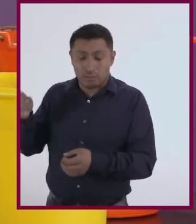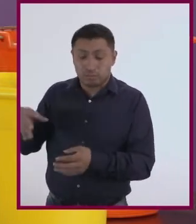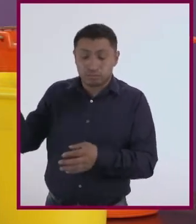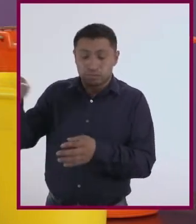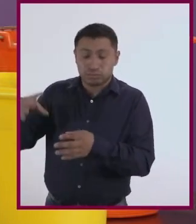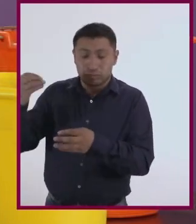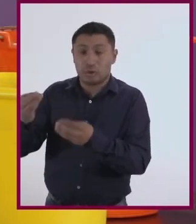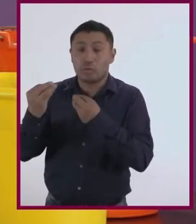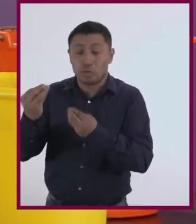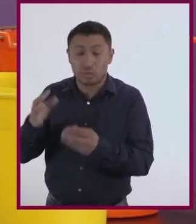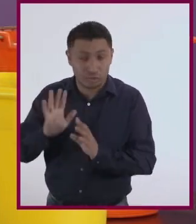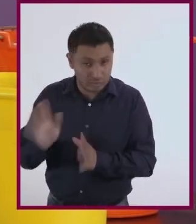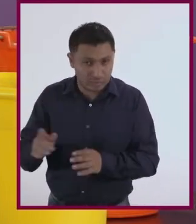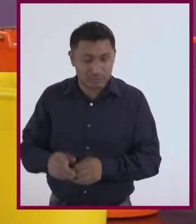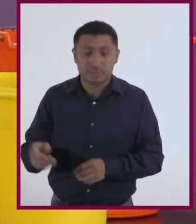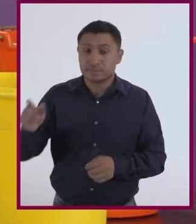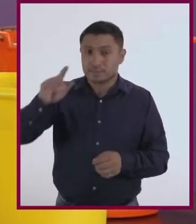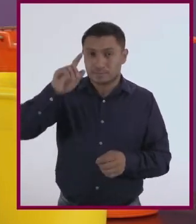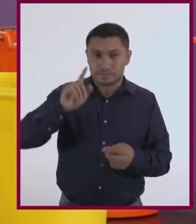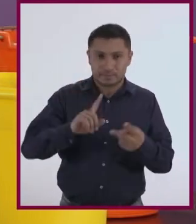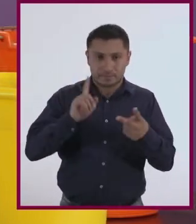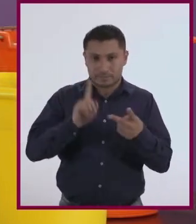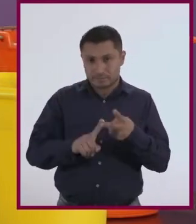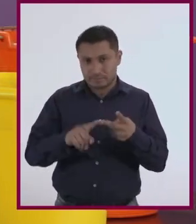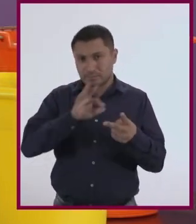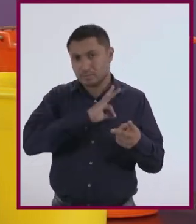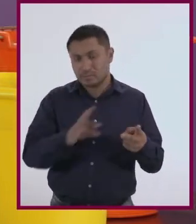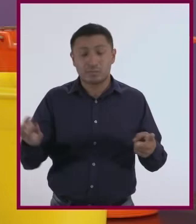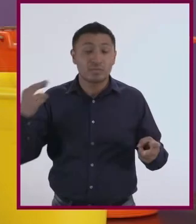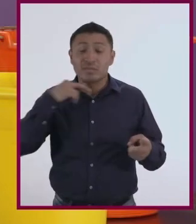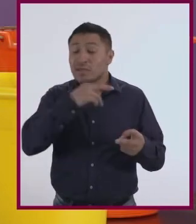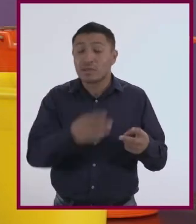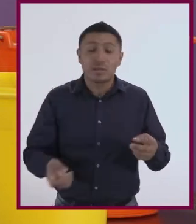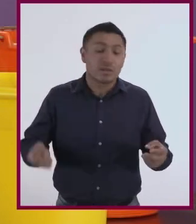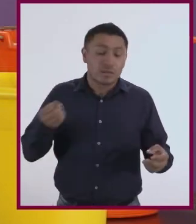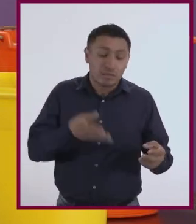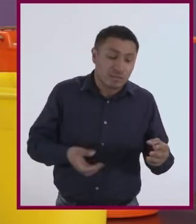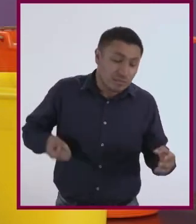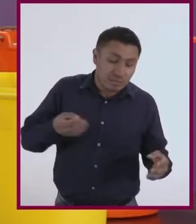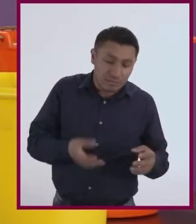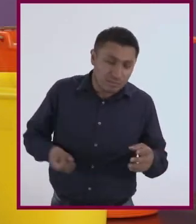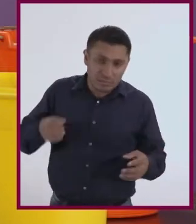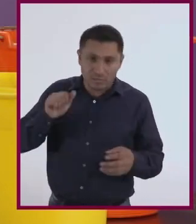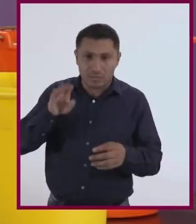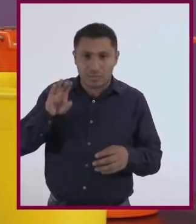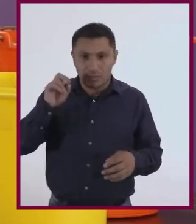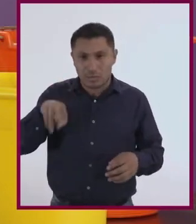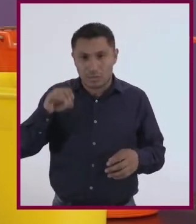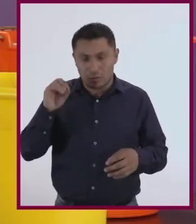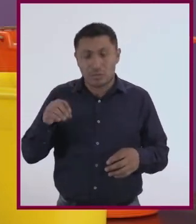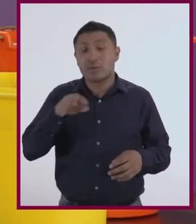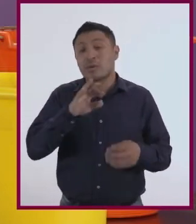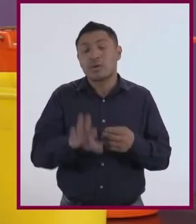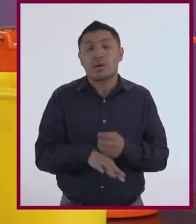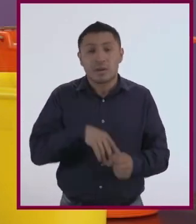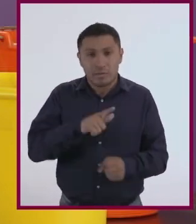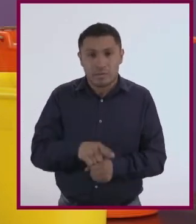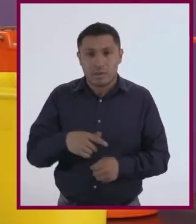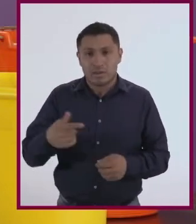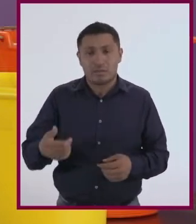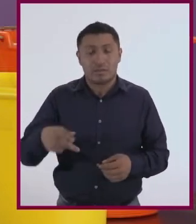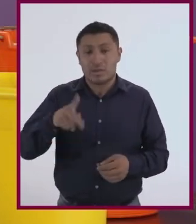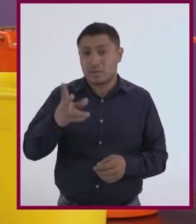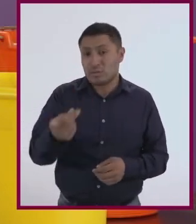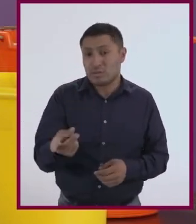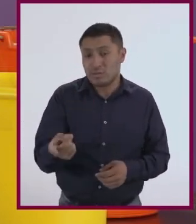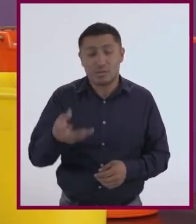más residuos. Otra sugerencia es que puedes acelerar el proceso de descomposición agregando un poco de abono animal de granja, pero evita